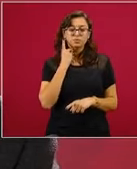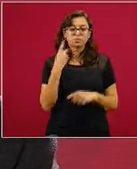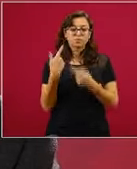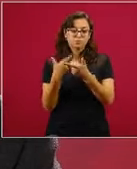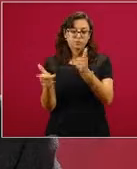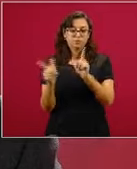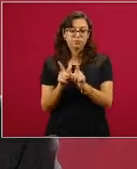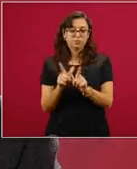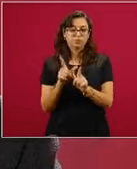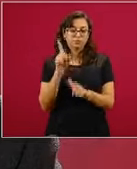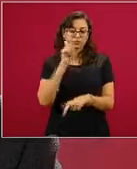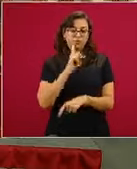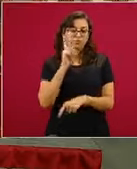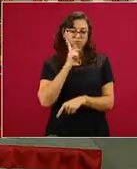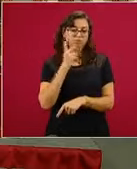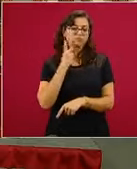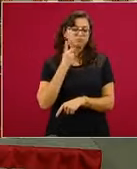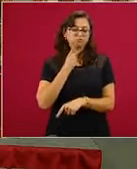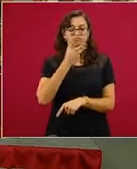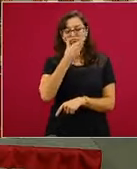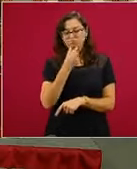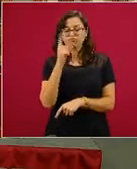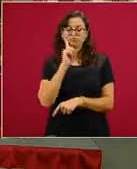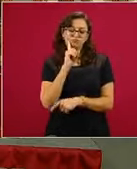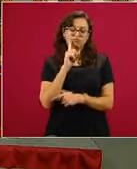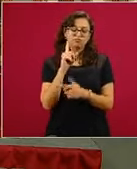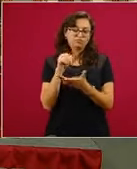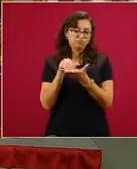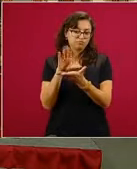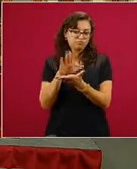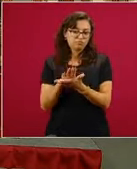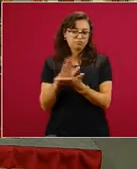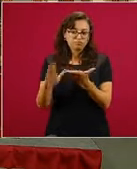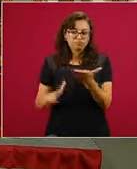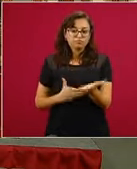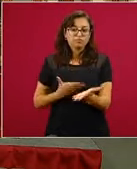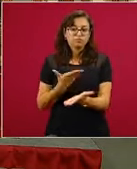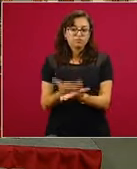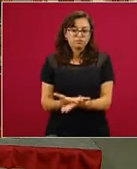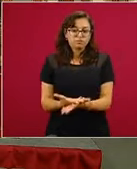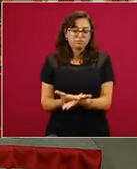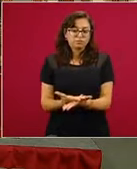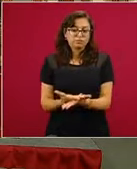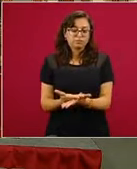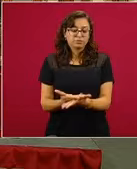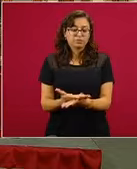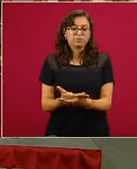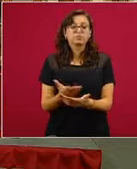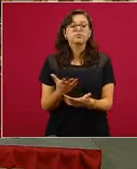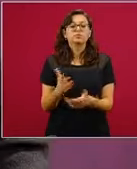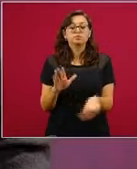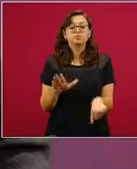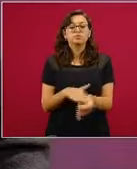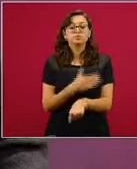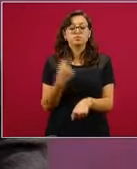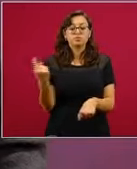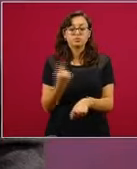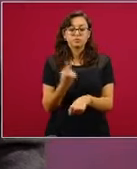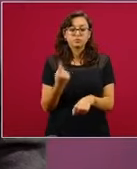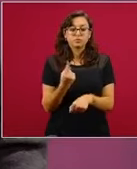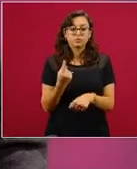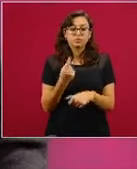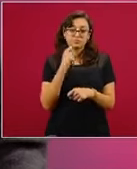grupo de legisladoras, de legisladores han formulado una iniciativa porque además es un